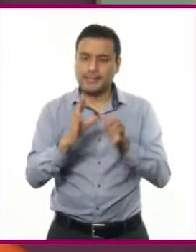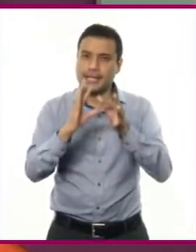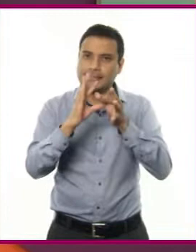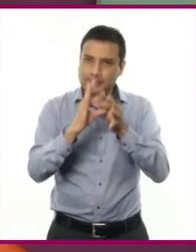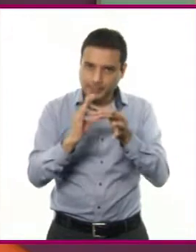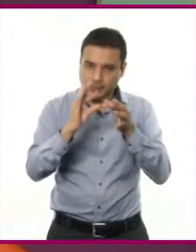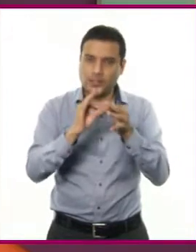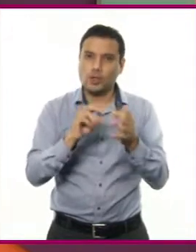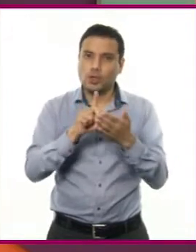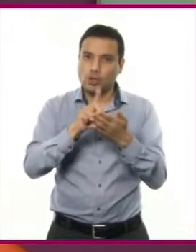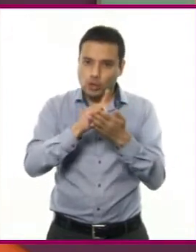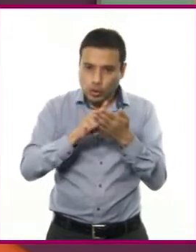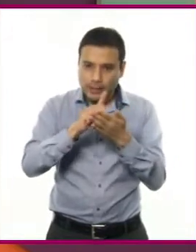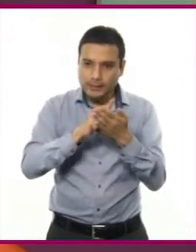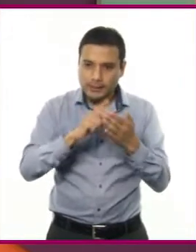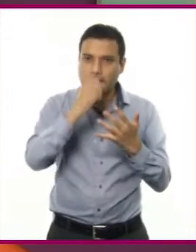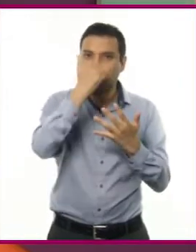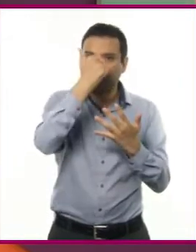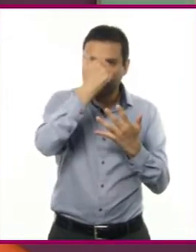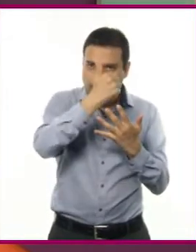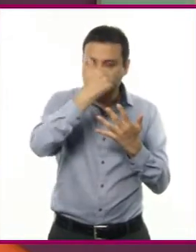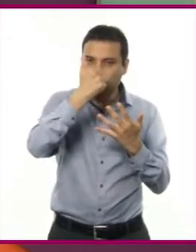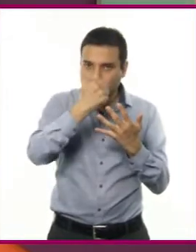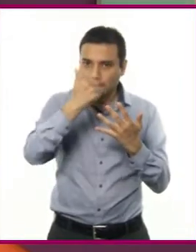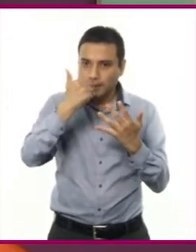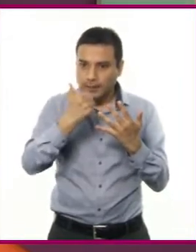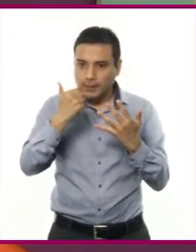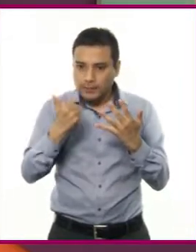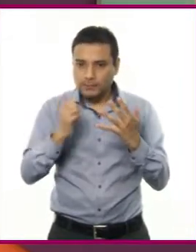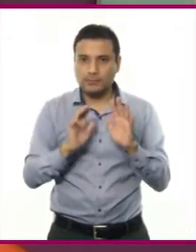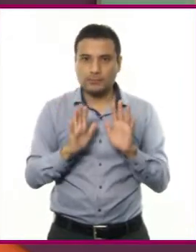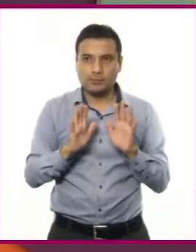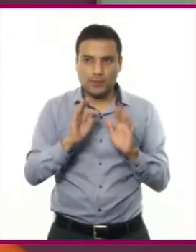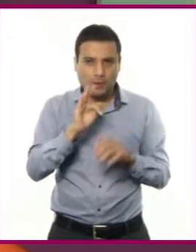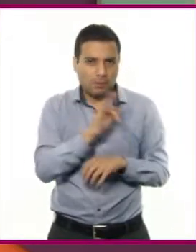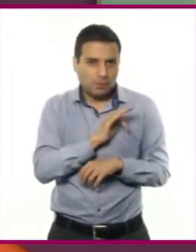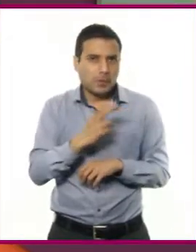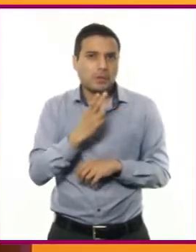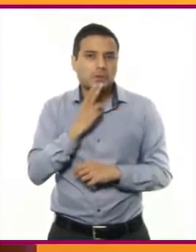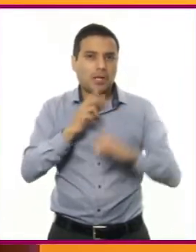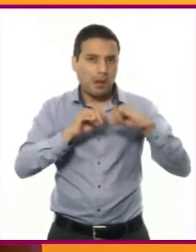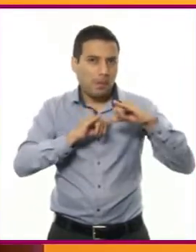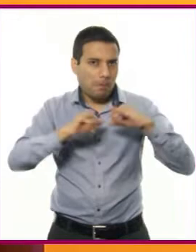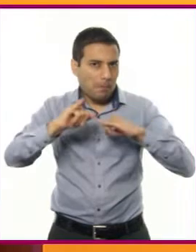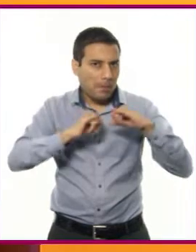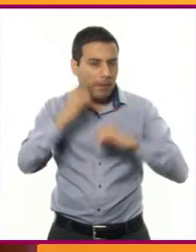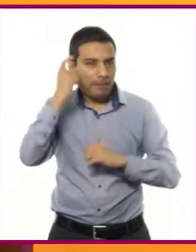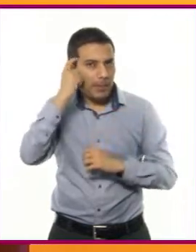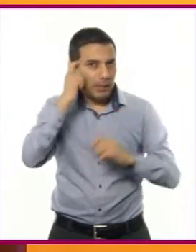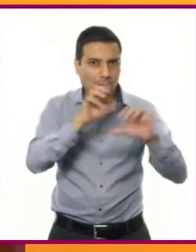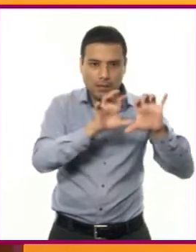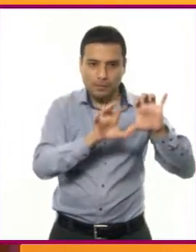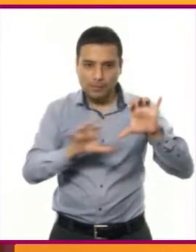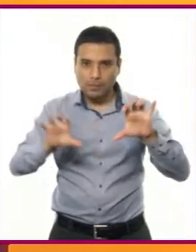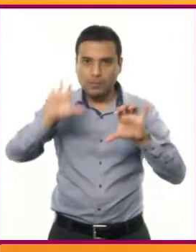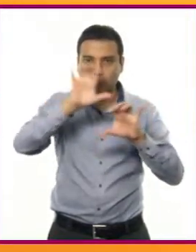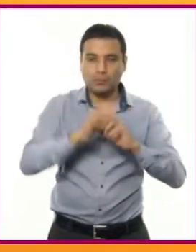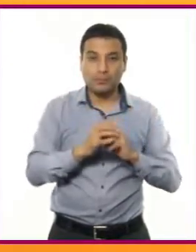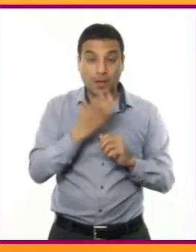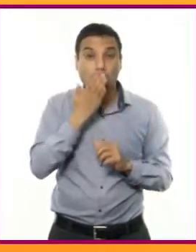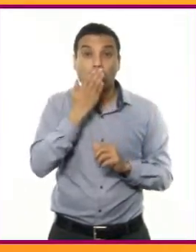sustancias adictivas, explicamos las ideas mediante un mapa mental? Me parece muy